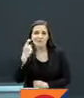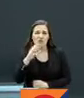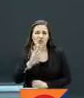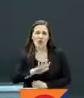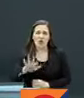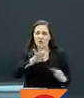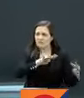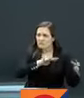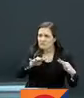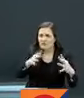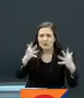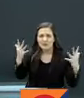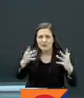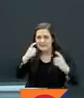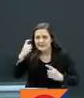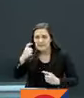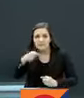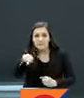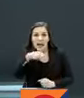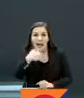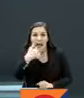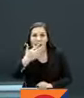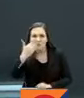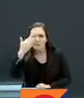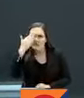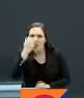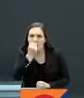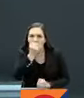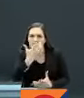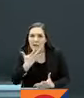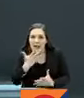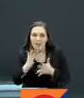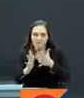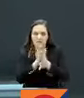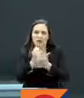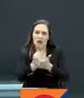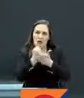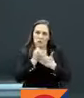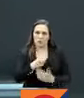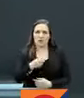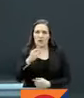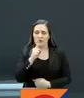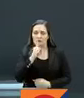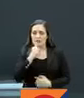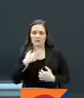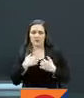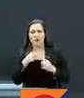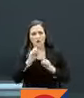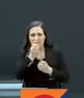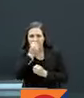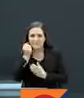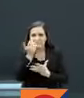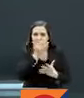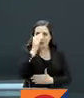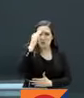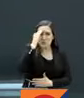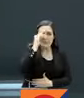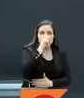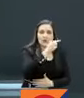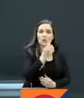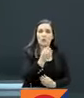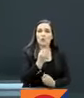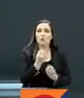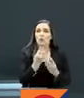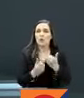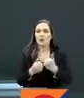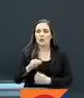esta noticia. Y usted puede ayudar si tiene información sobre su paradero. No dude en comunicarse con las autoridades al número